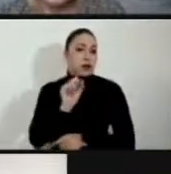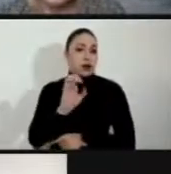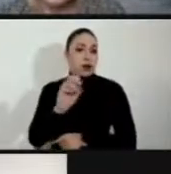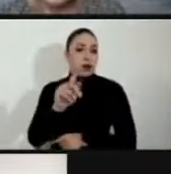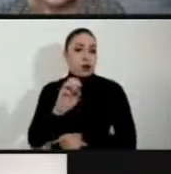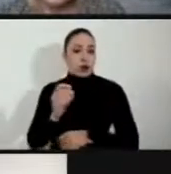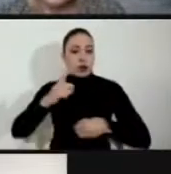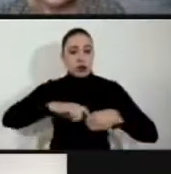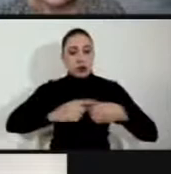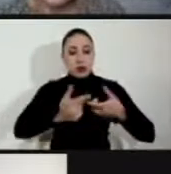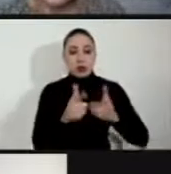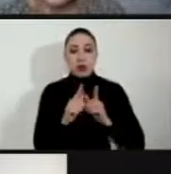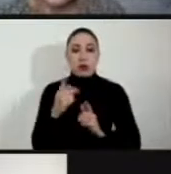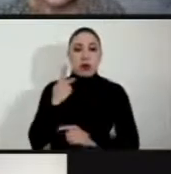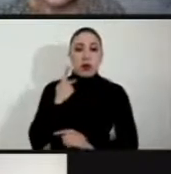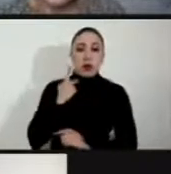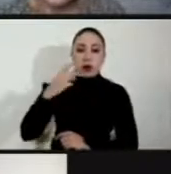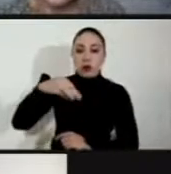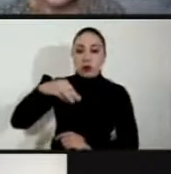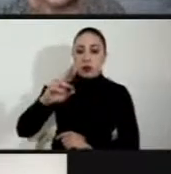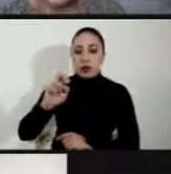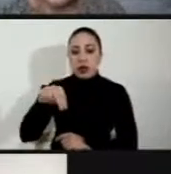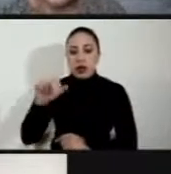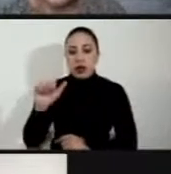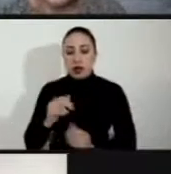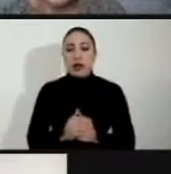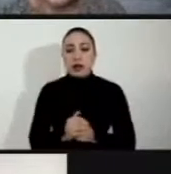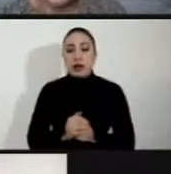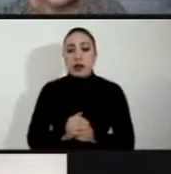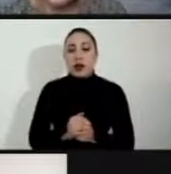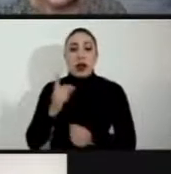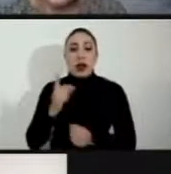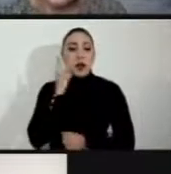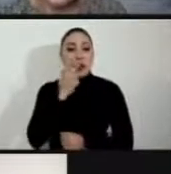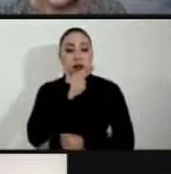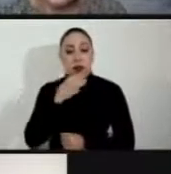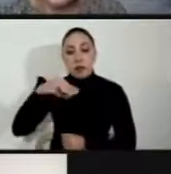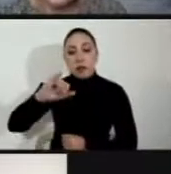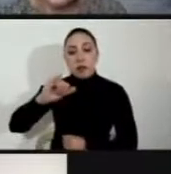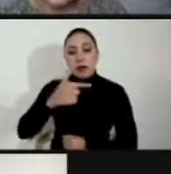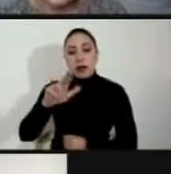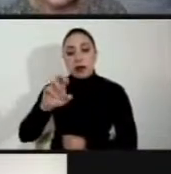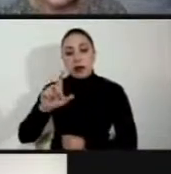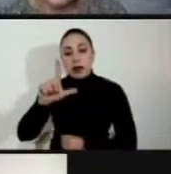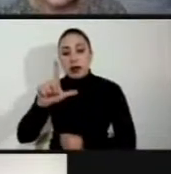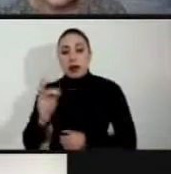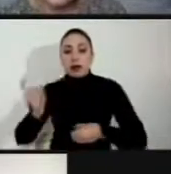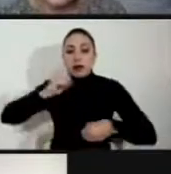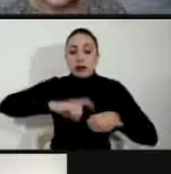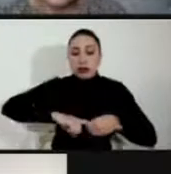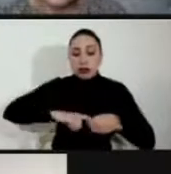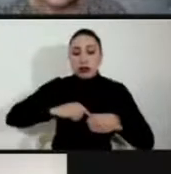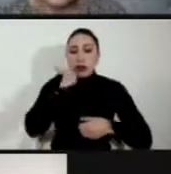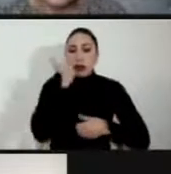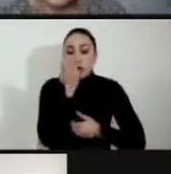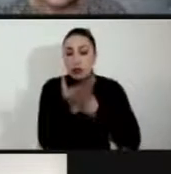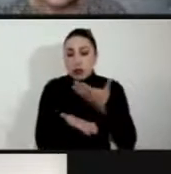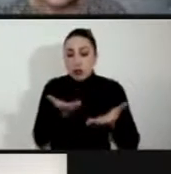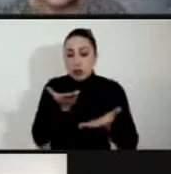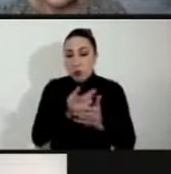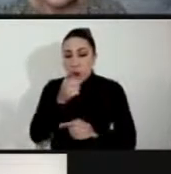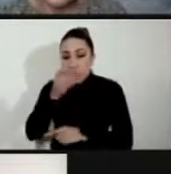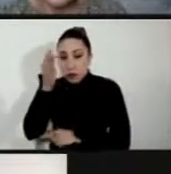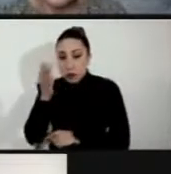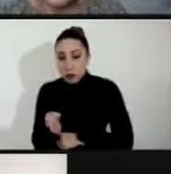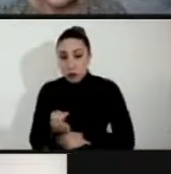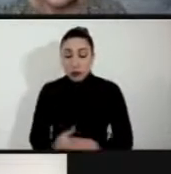Morena. Se informa a la proponente que el diputado Miguel Ángel Macedo desea suscribir su iniciativa. ¿Acepta la suscripción,